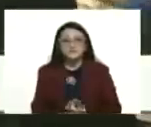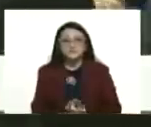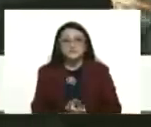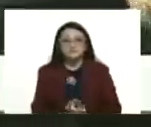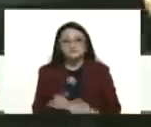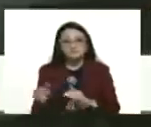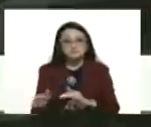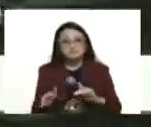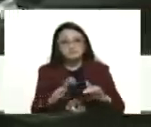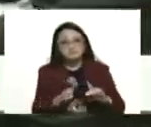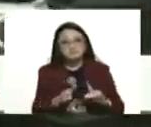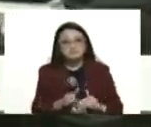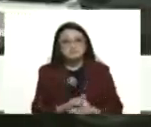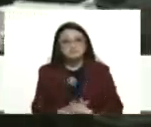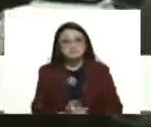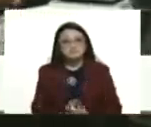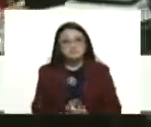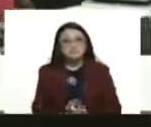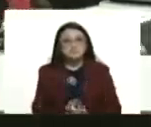por otra parte,